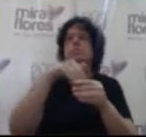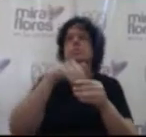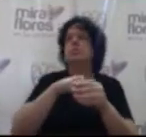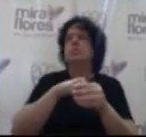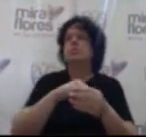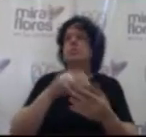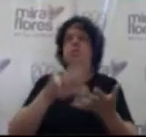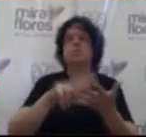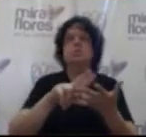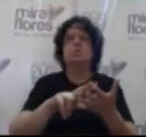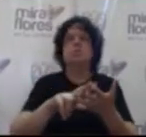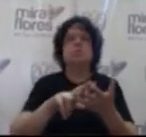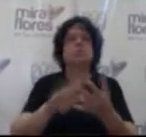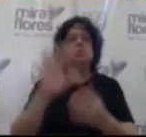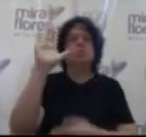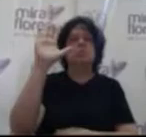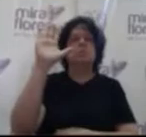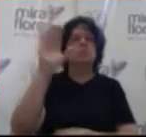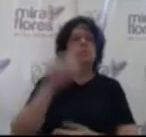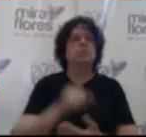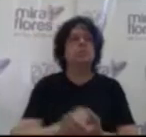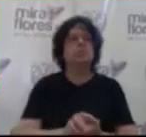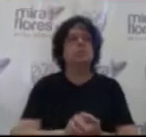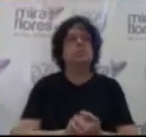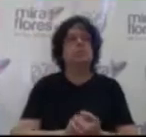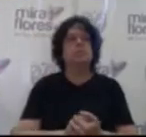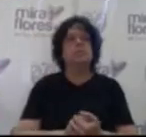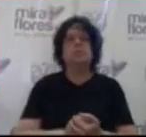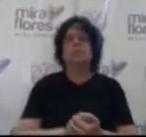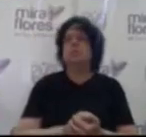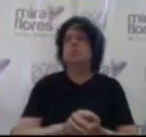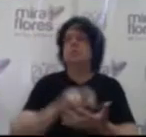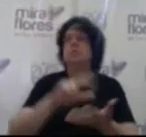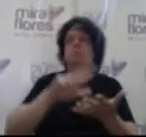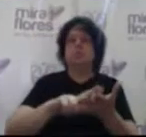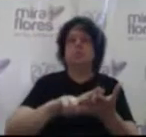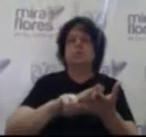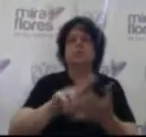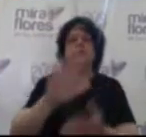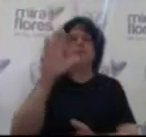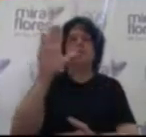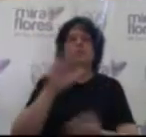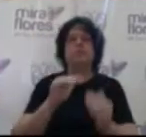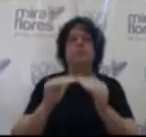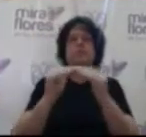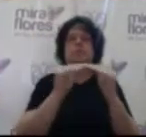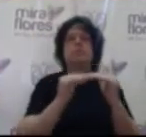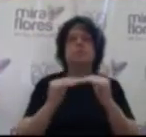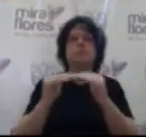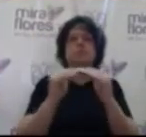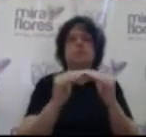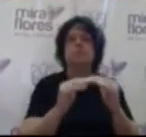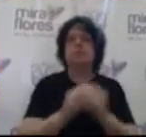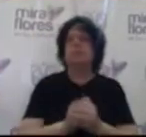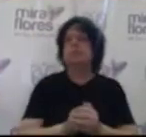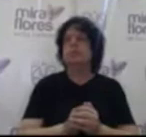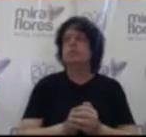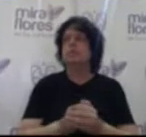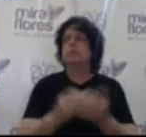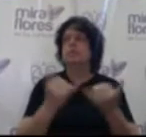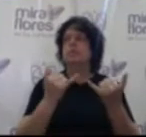quieran aprobarlo, si no, se expresarlo en señal de conformidad. Se aprueba por unanimidad de votos. Muchas gracias. Vamos a lo que es